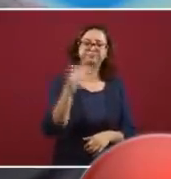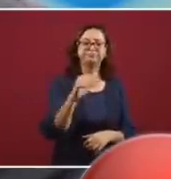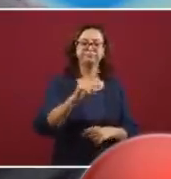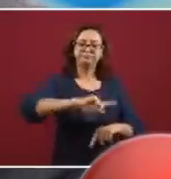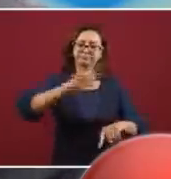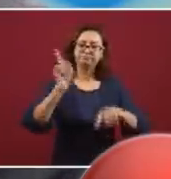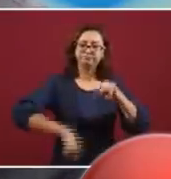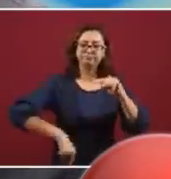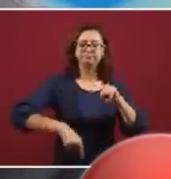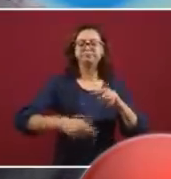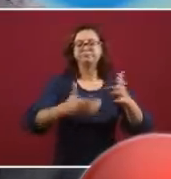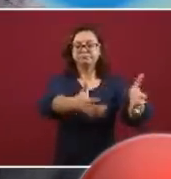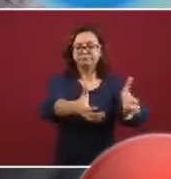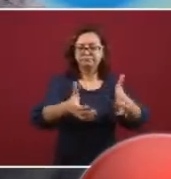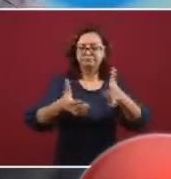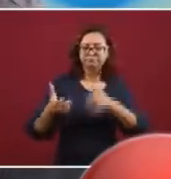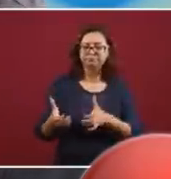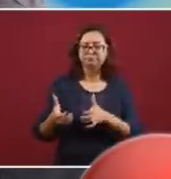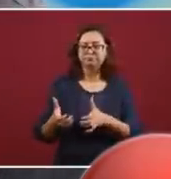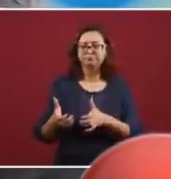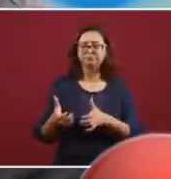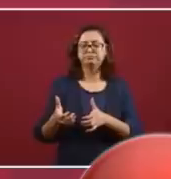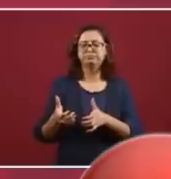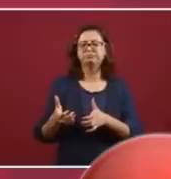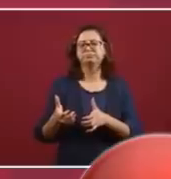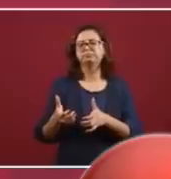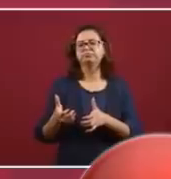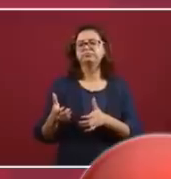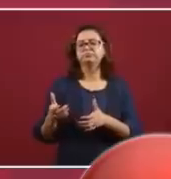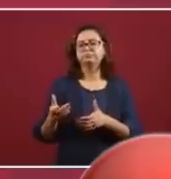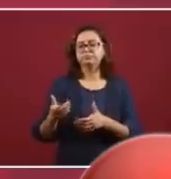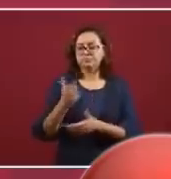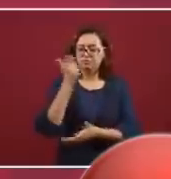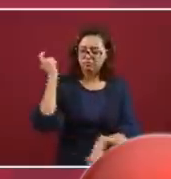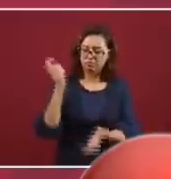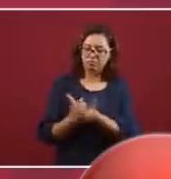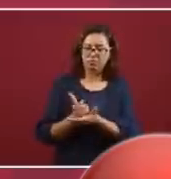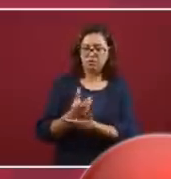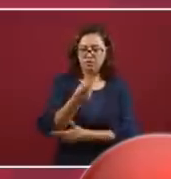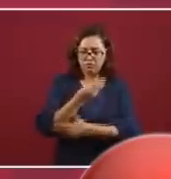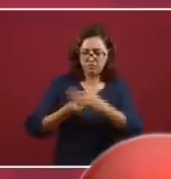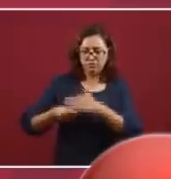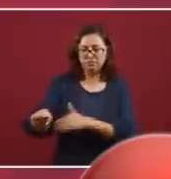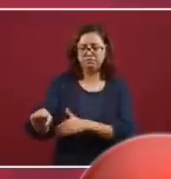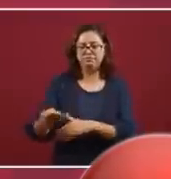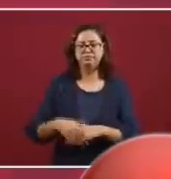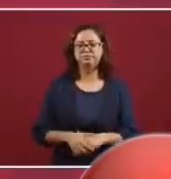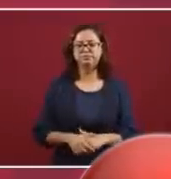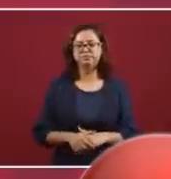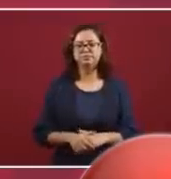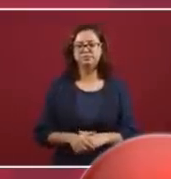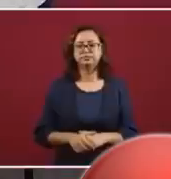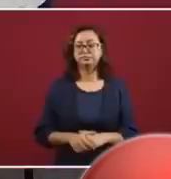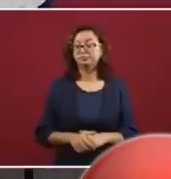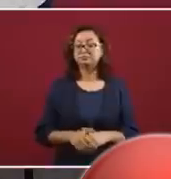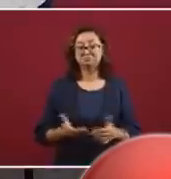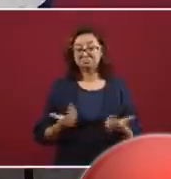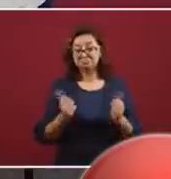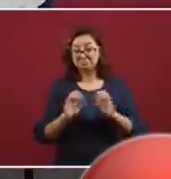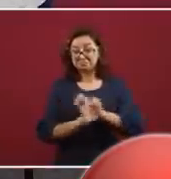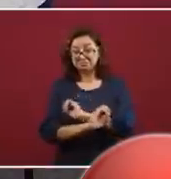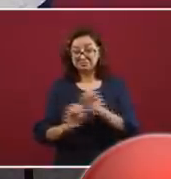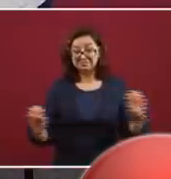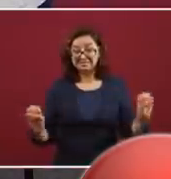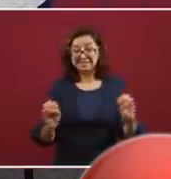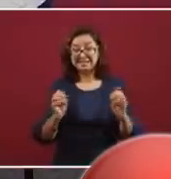el procedimiento administrativo de ejecución y se aplica a los créditos las cantidades recuperadas. Si no se encuentra